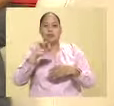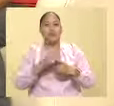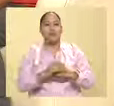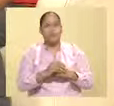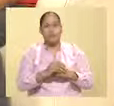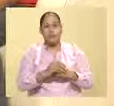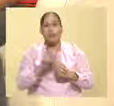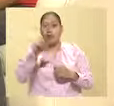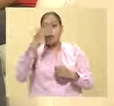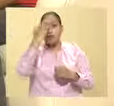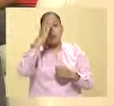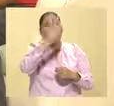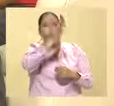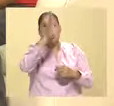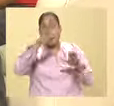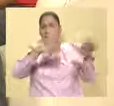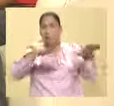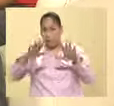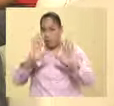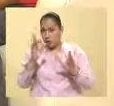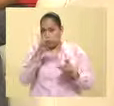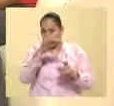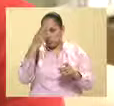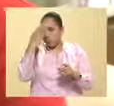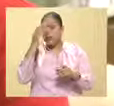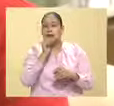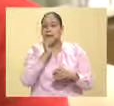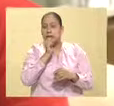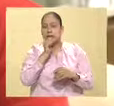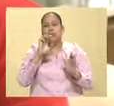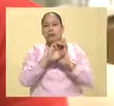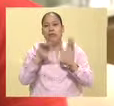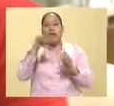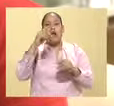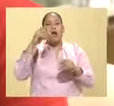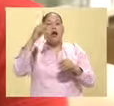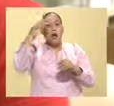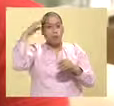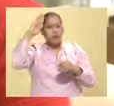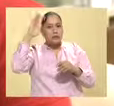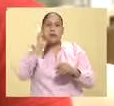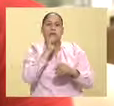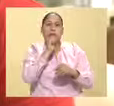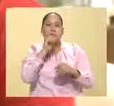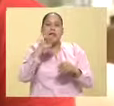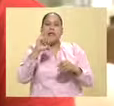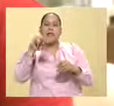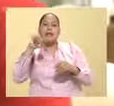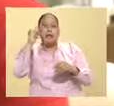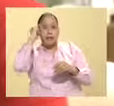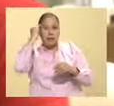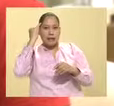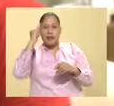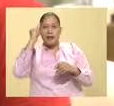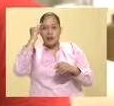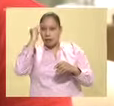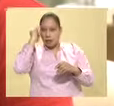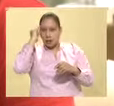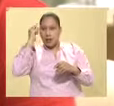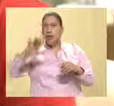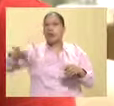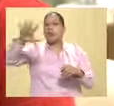conoces todos los mares del mundo no todos no hay do pongamos por austral el índico no no lo conozco es el único que